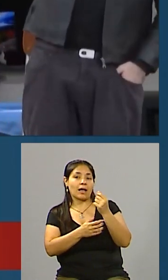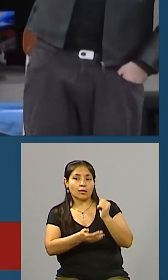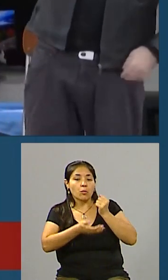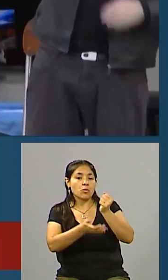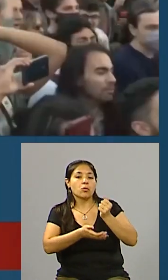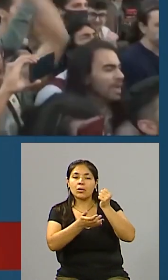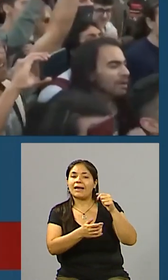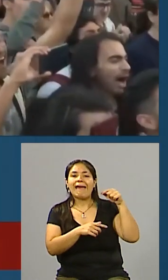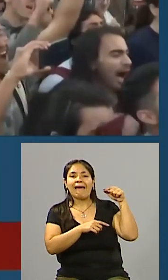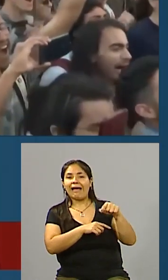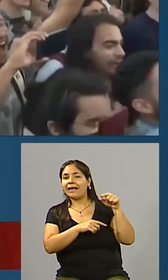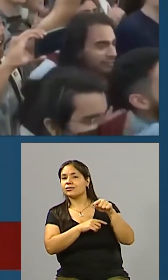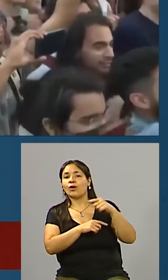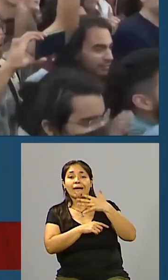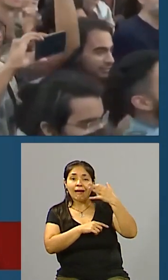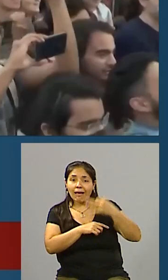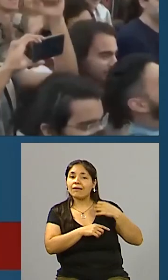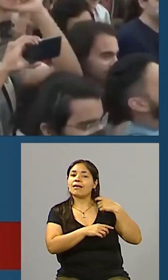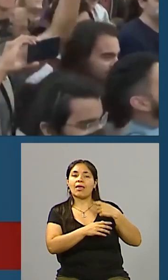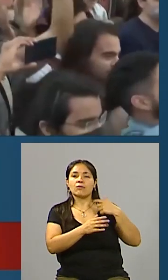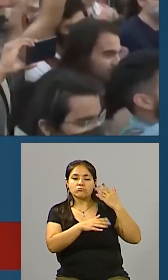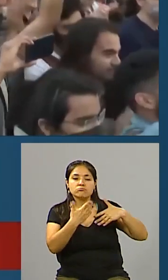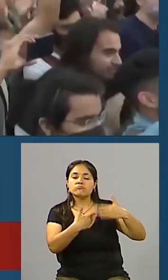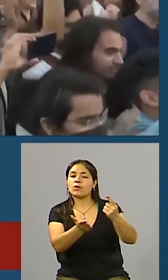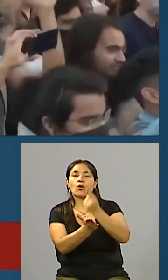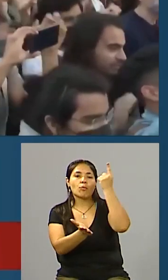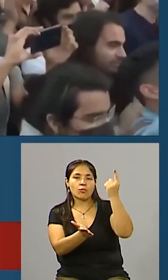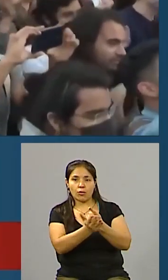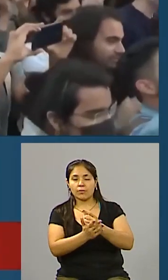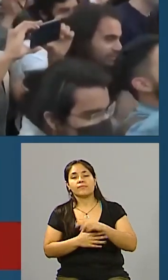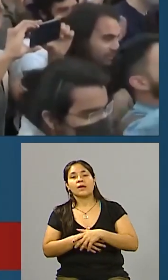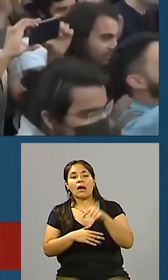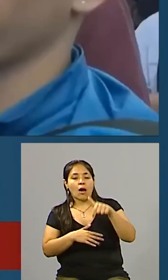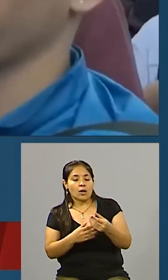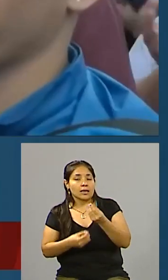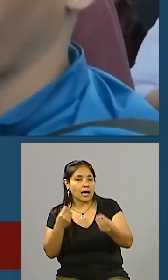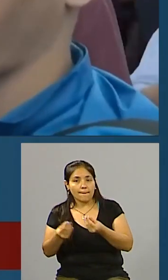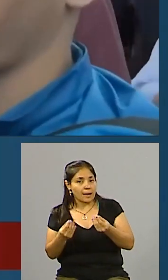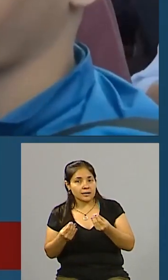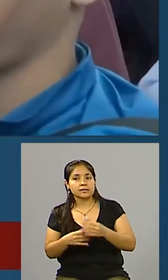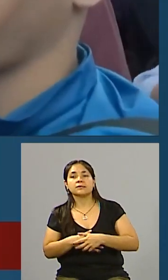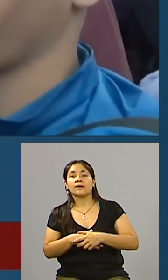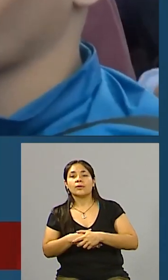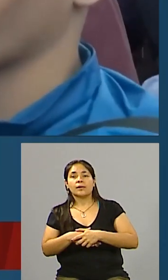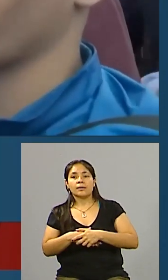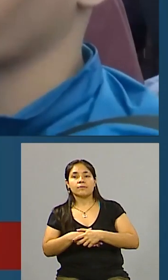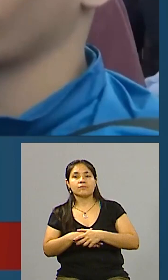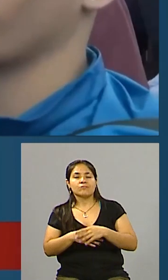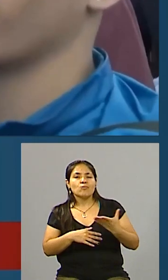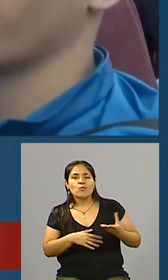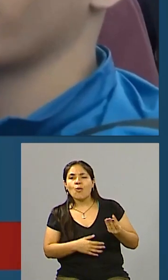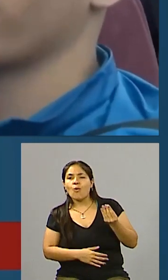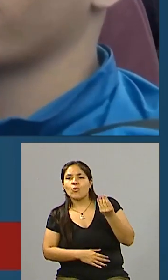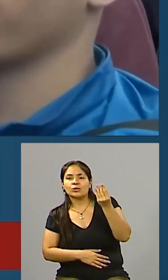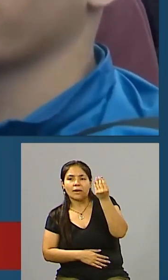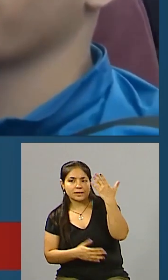no pudieron ser plasmadas en aquel momento. Lo que vamos a encontrarnos, por lo tanto, es que en muchas oportunidades